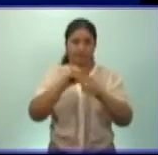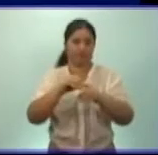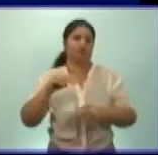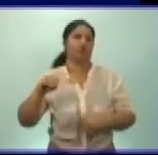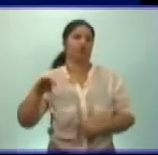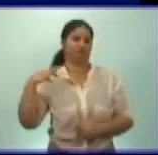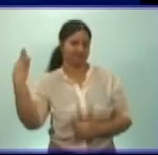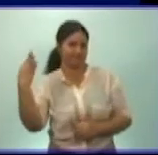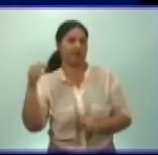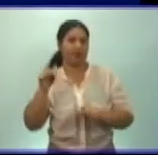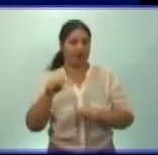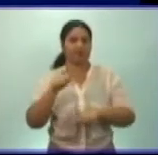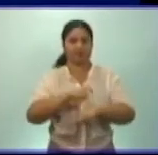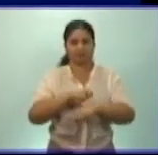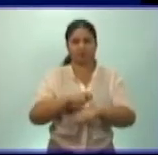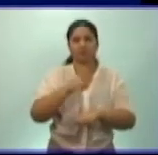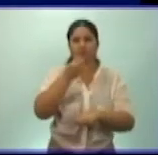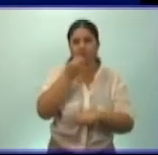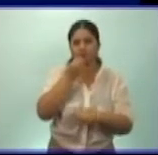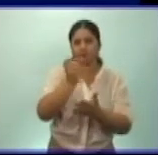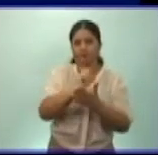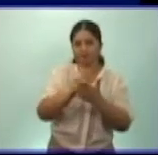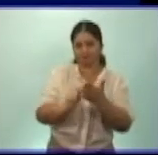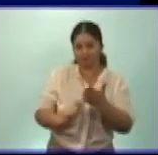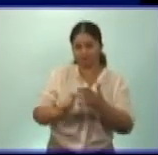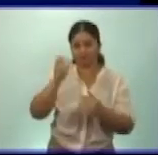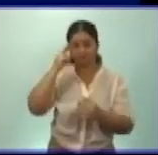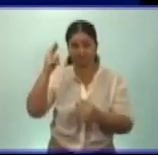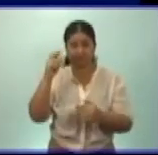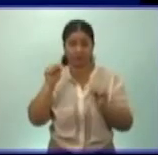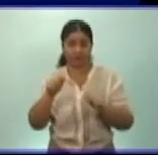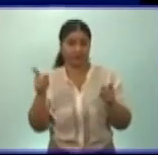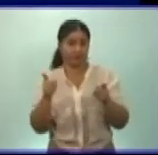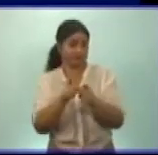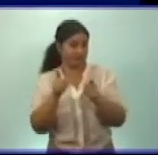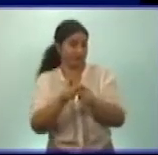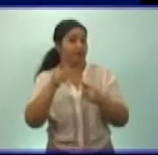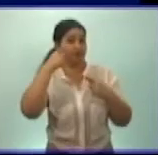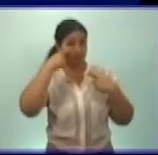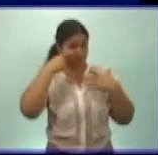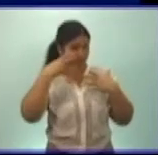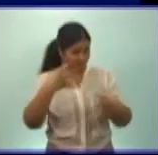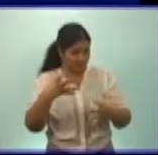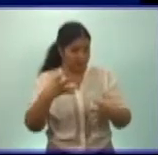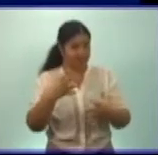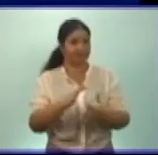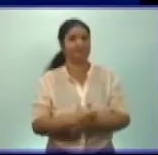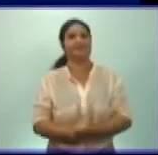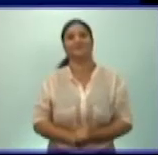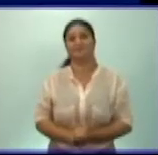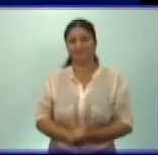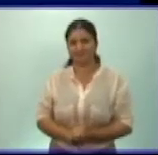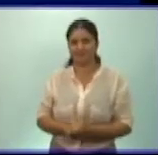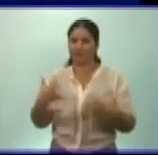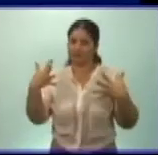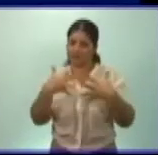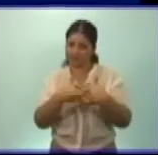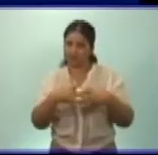unos segundos también para que puedan tomar uno que otro elemento que no hayan podido tomar con el material.